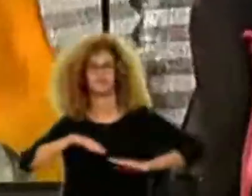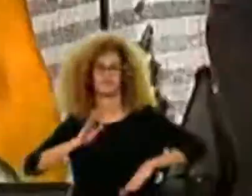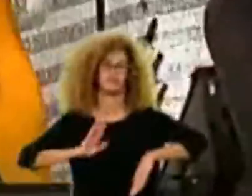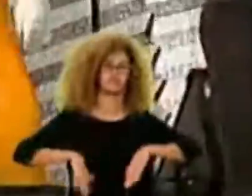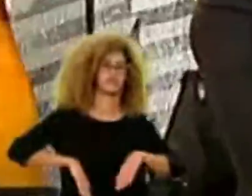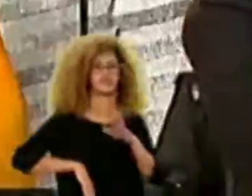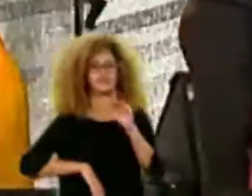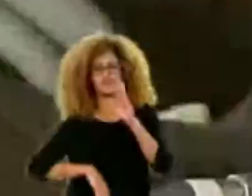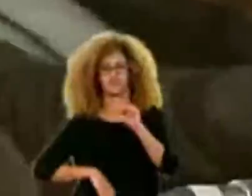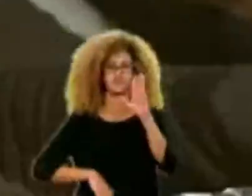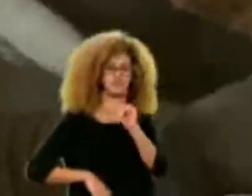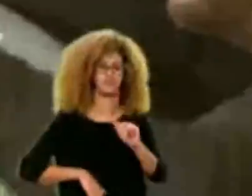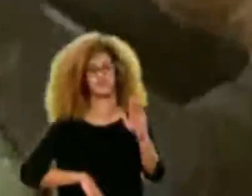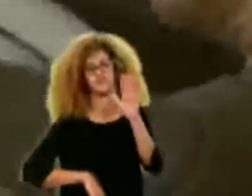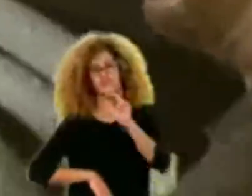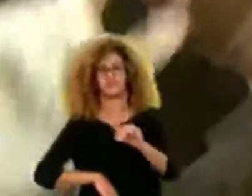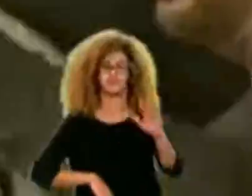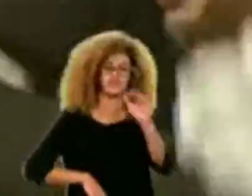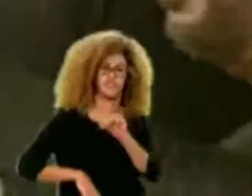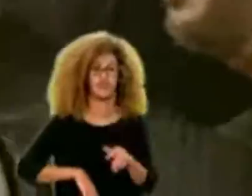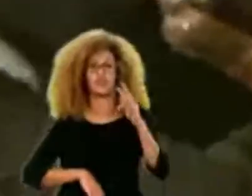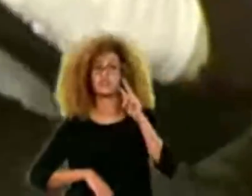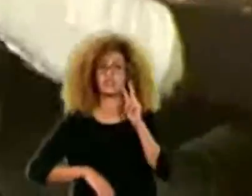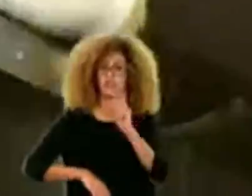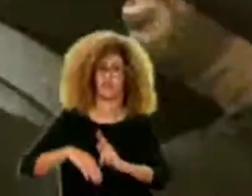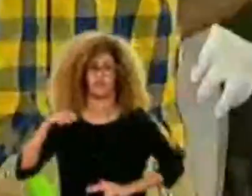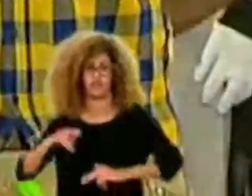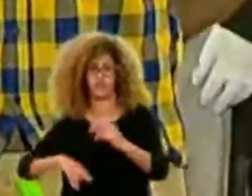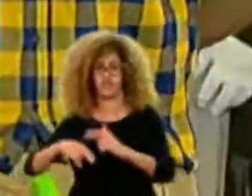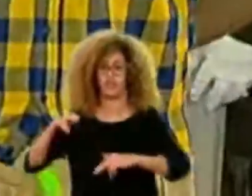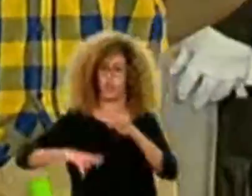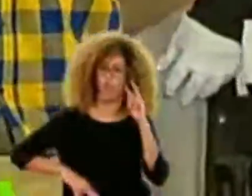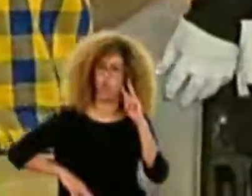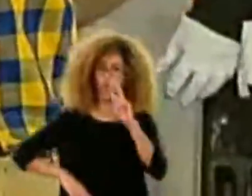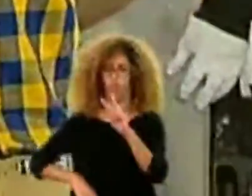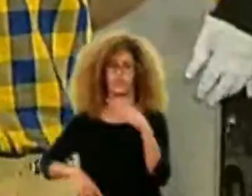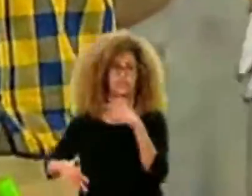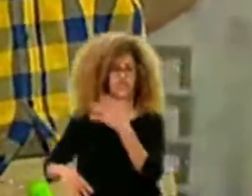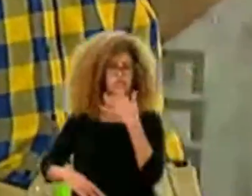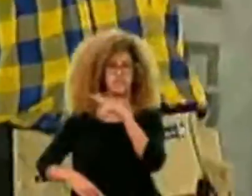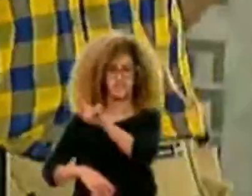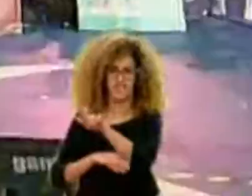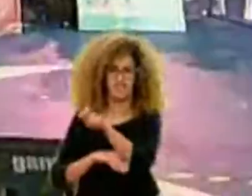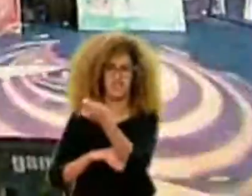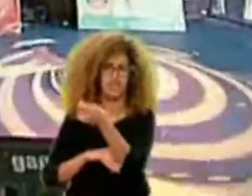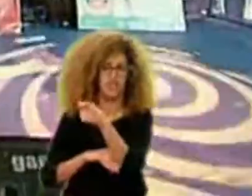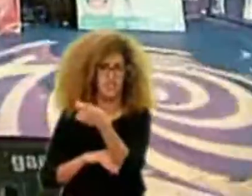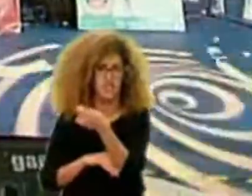Para. Es la forma que debes saber el nombre que deben tener. Si esta es una llave,